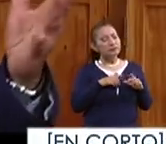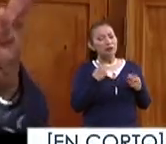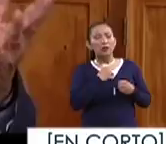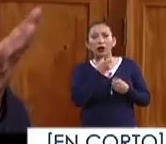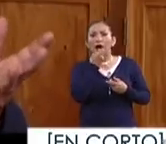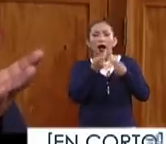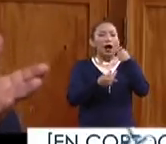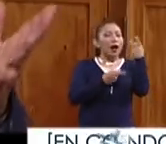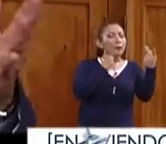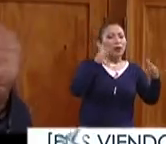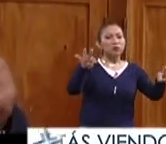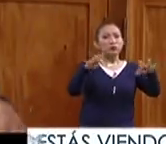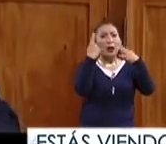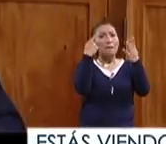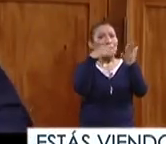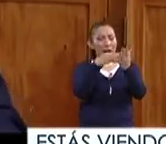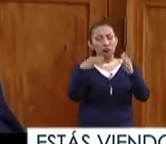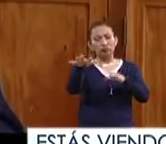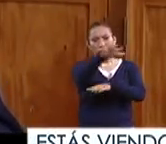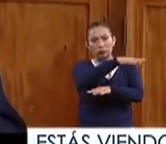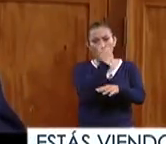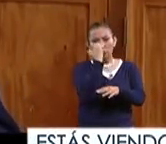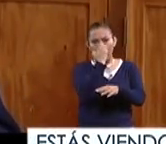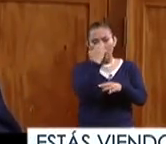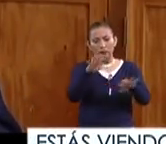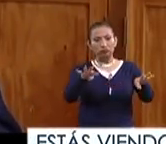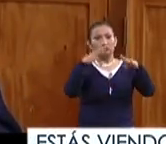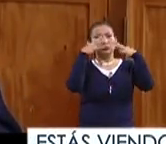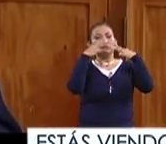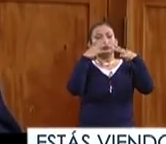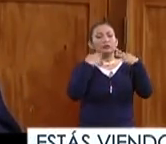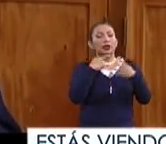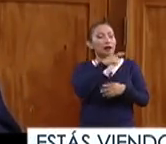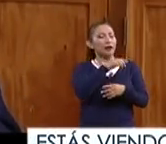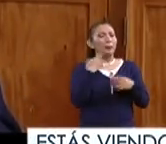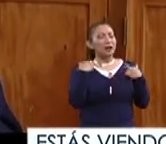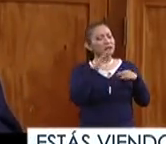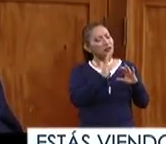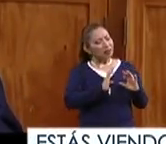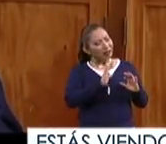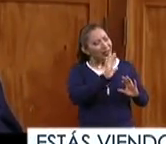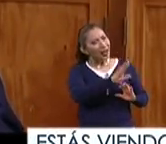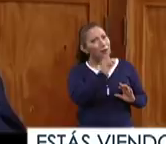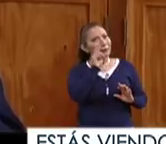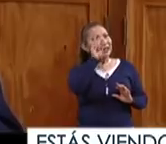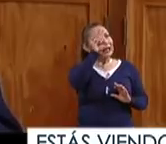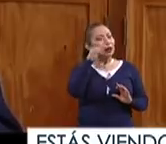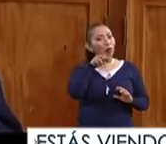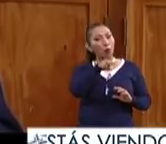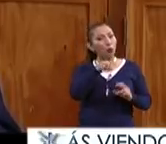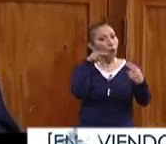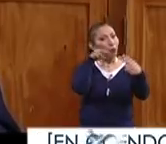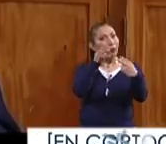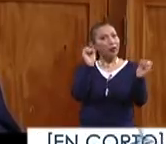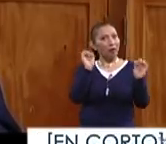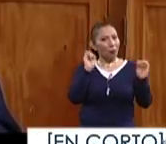yo declamaba ante 1000, que éramos los de la escuela, y él me decía, tranquilo, ve al cielo, no voltees a